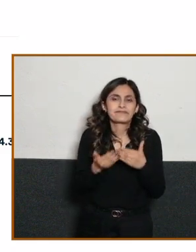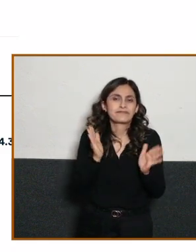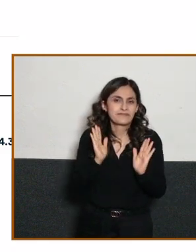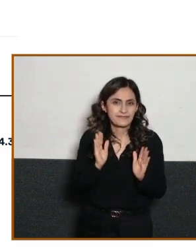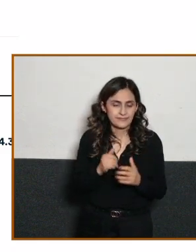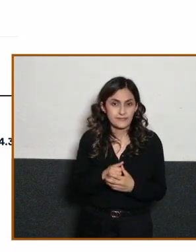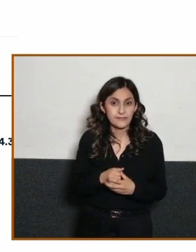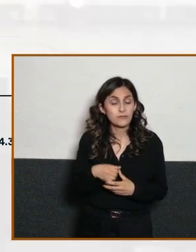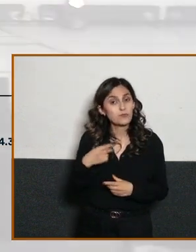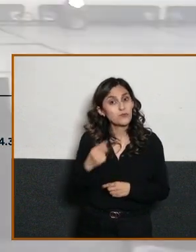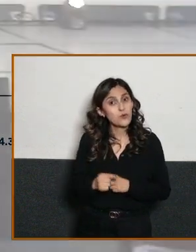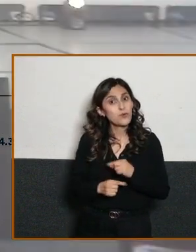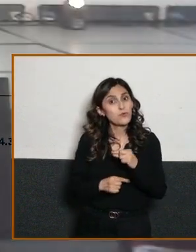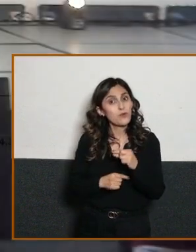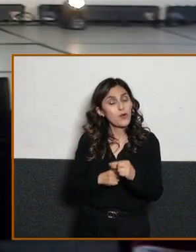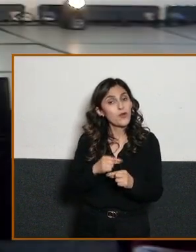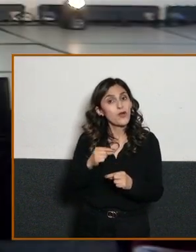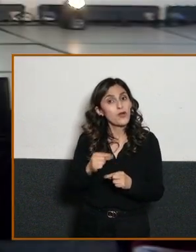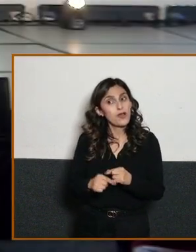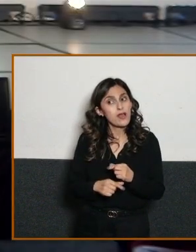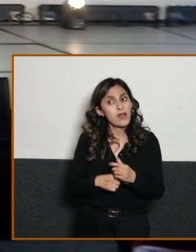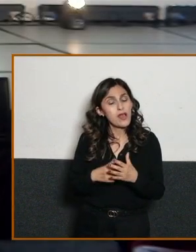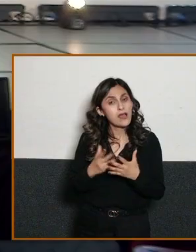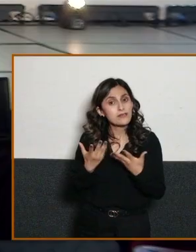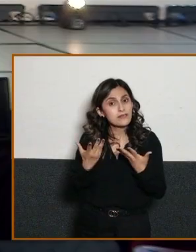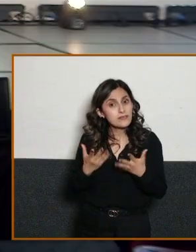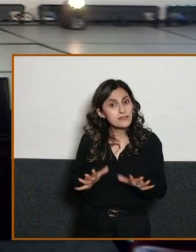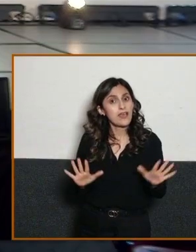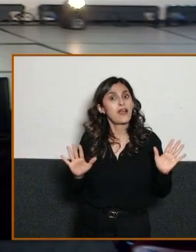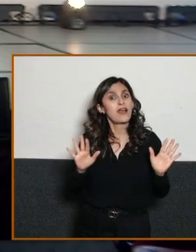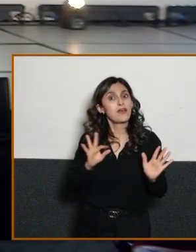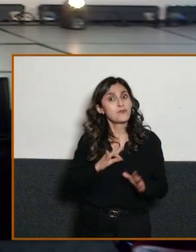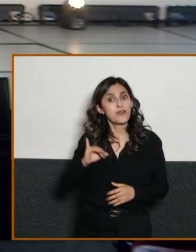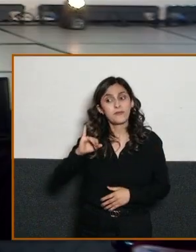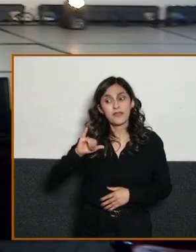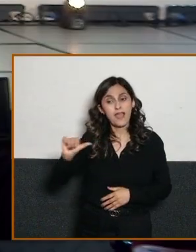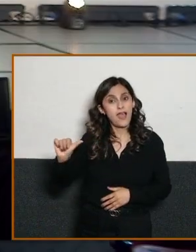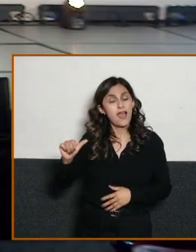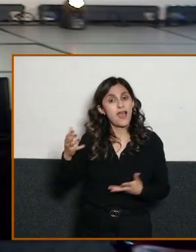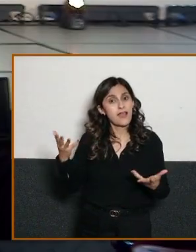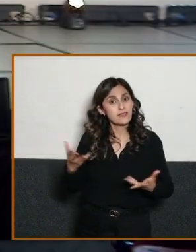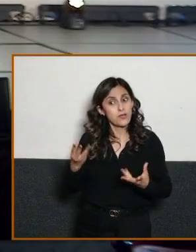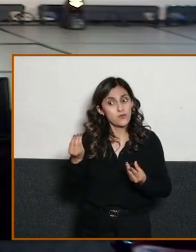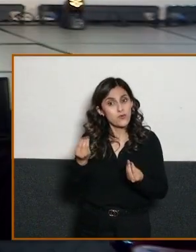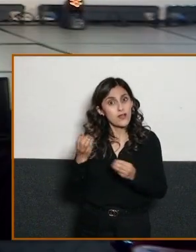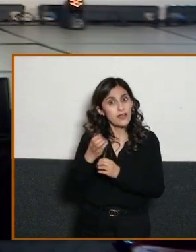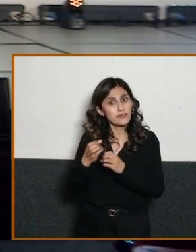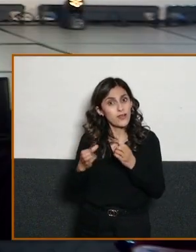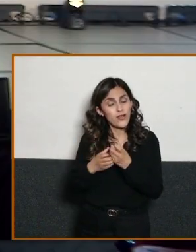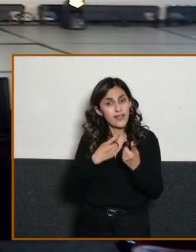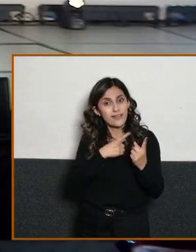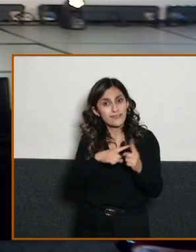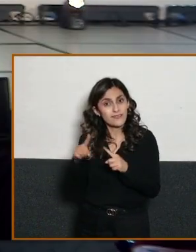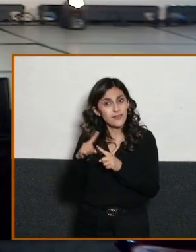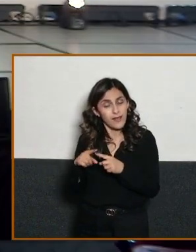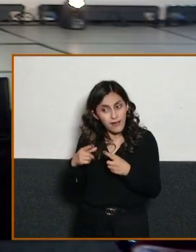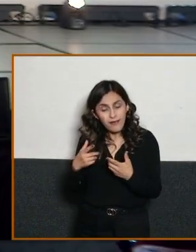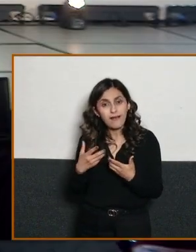nos perdemos en las posibilidades que de hecho ya se pueden hacer con esta tecnología. Y la otra